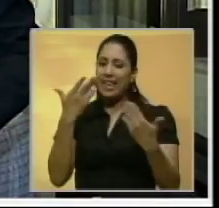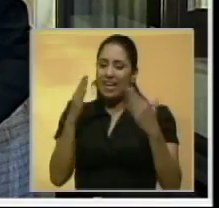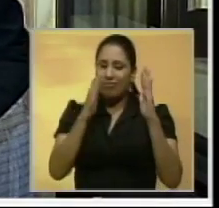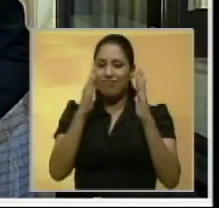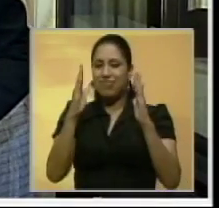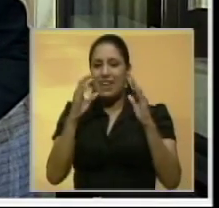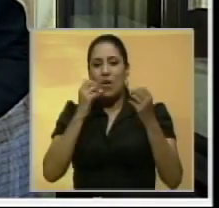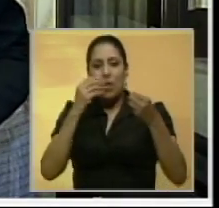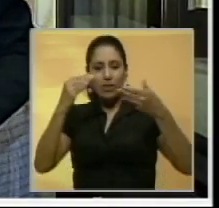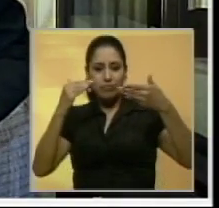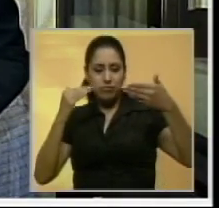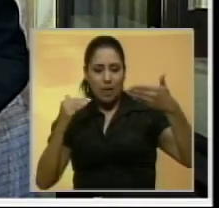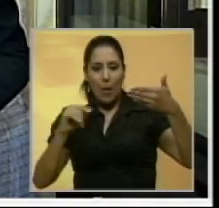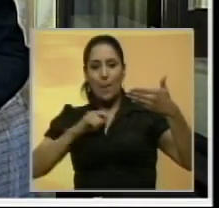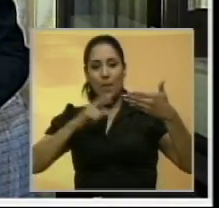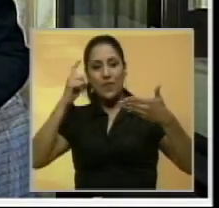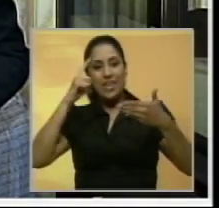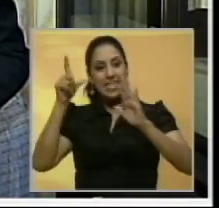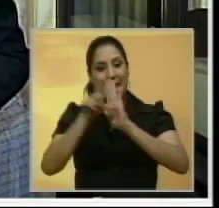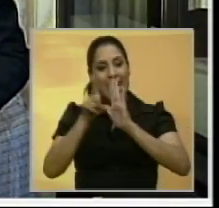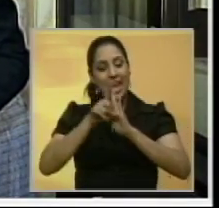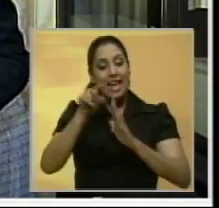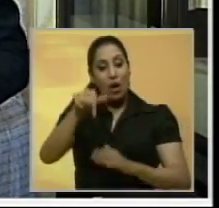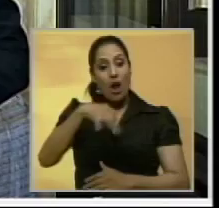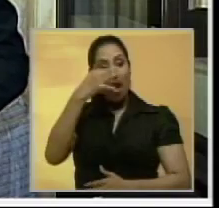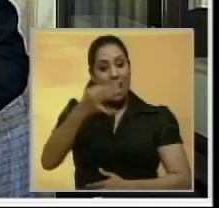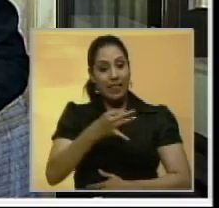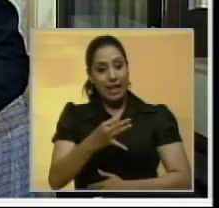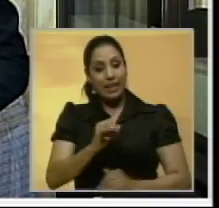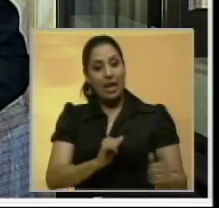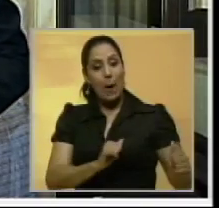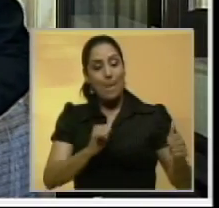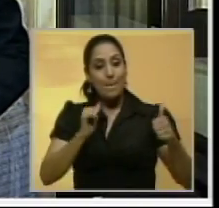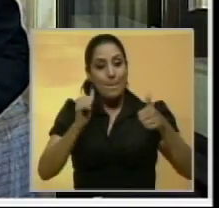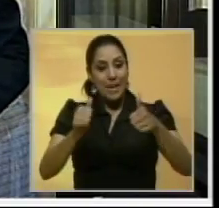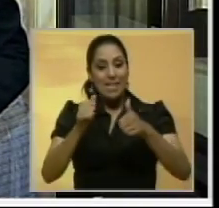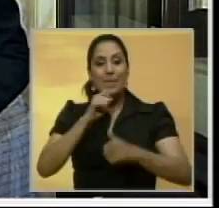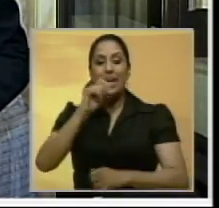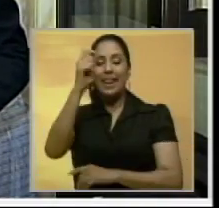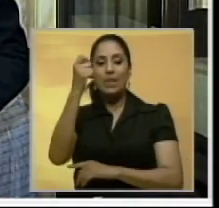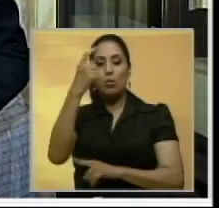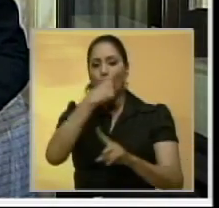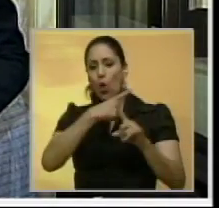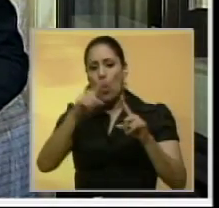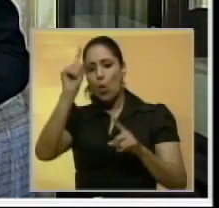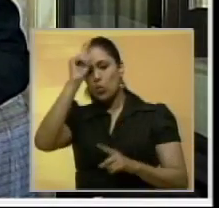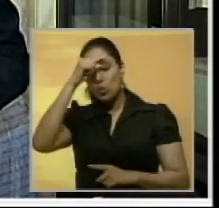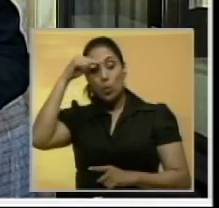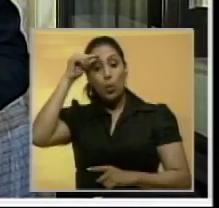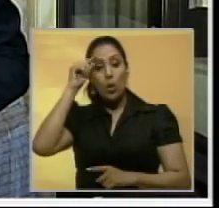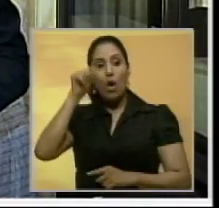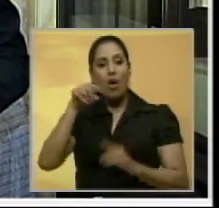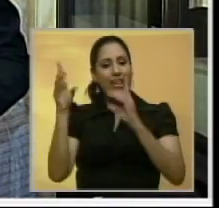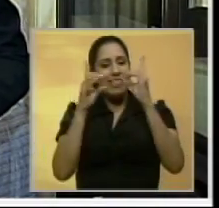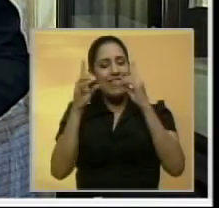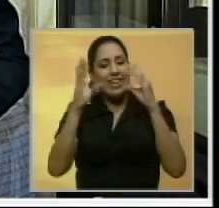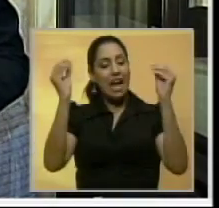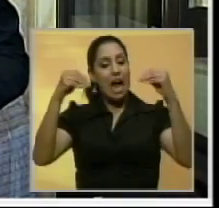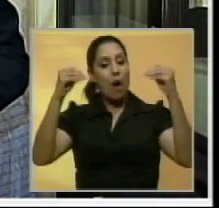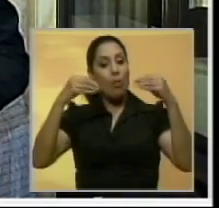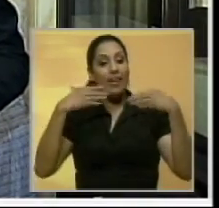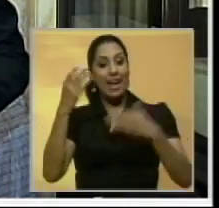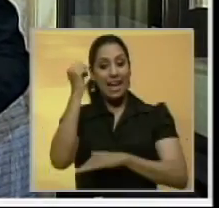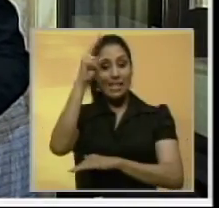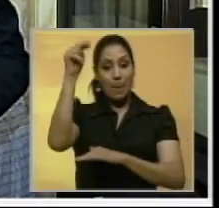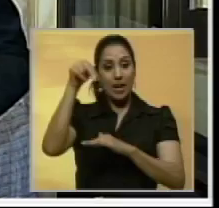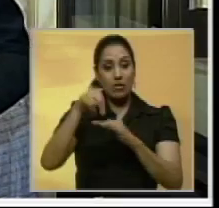ser la parte de la agenda legislativa para esta tarde. Comenzaba el diputado Julio Borges señalando que se va a debatir un acuerdo en el cual la